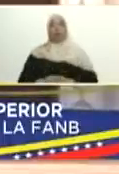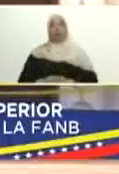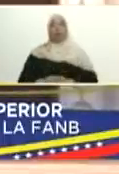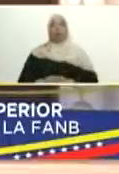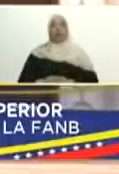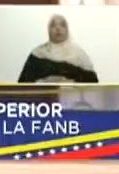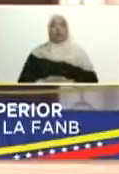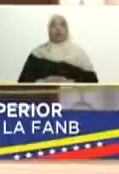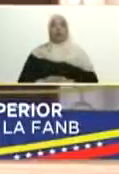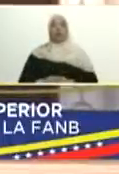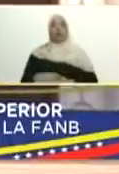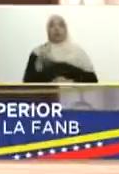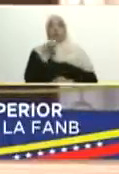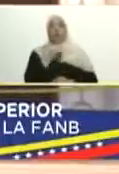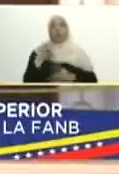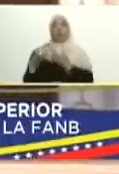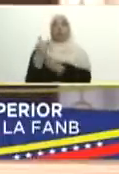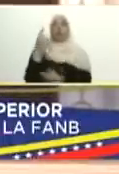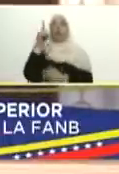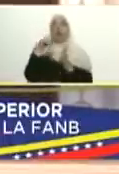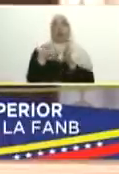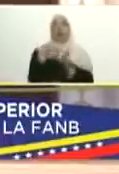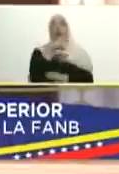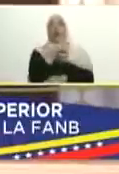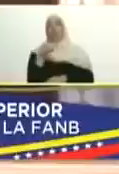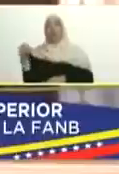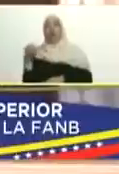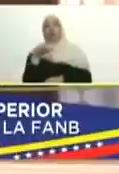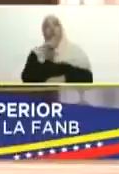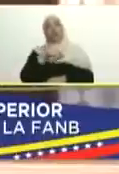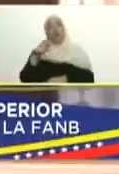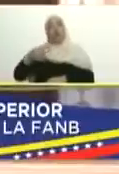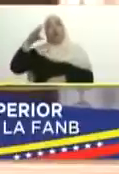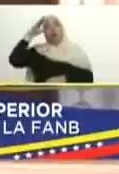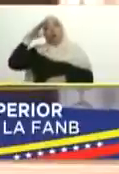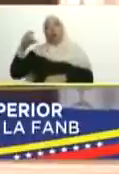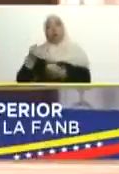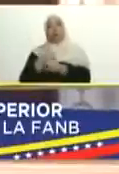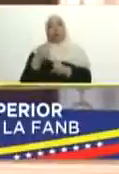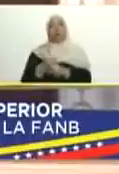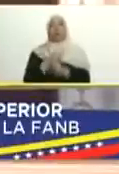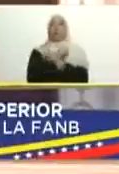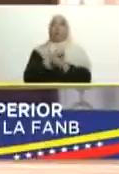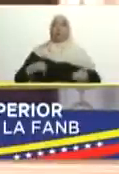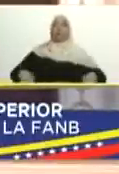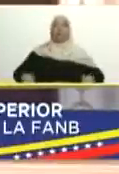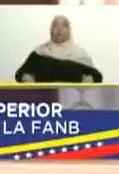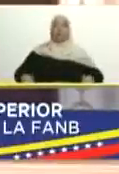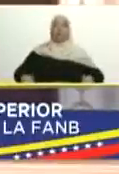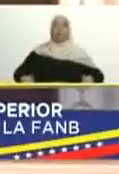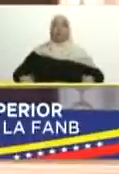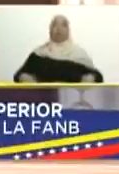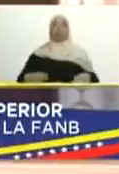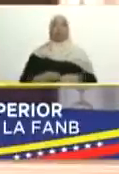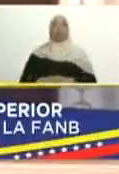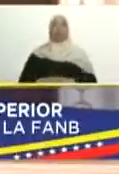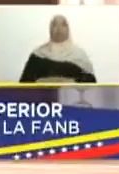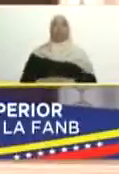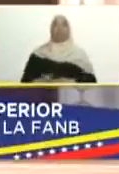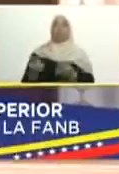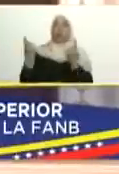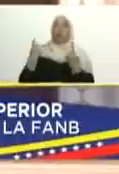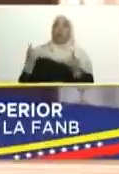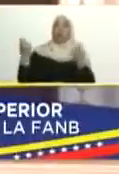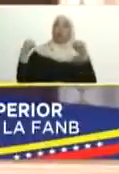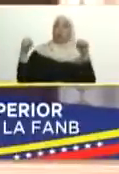donde se han entrenado miles y miles de soldados, soldadas. Tenemos que entrenar,